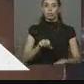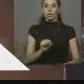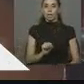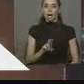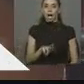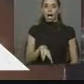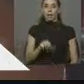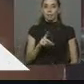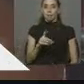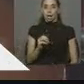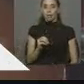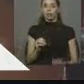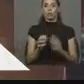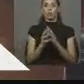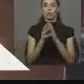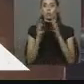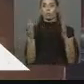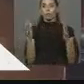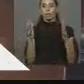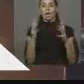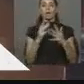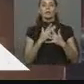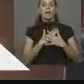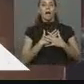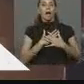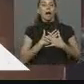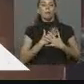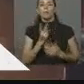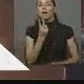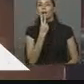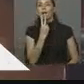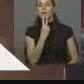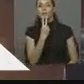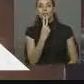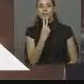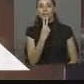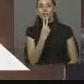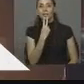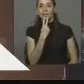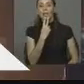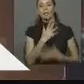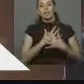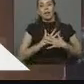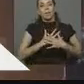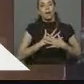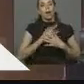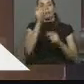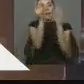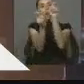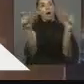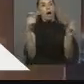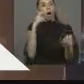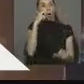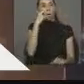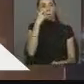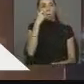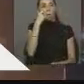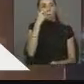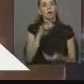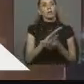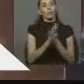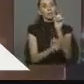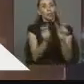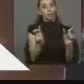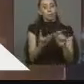Armando era un gran amante de la vida y de la humanidad. Creo que todos los que